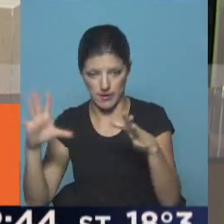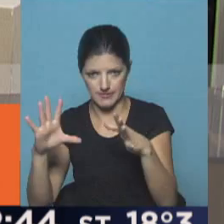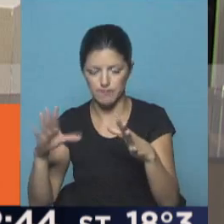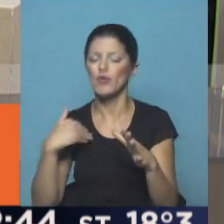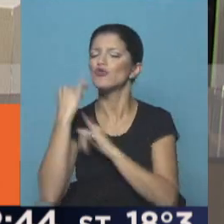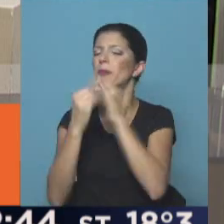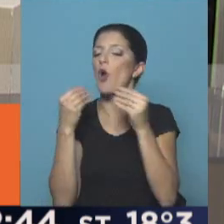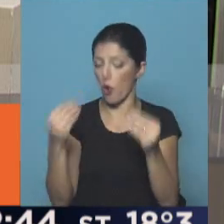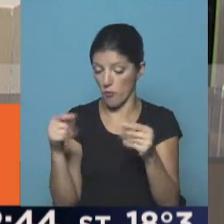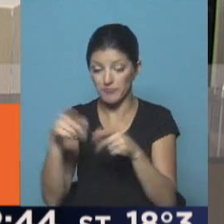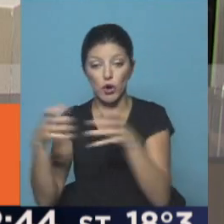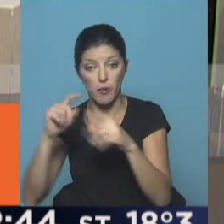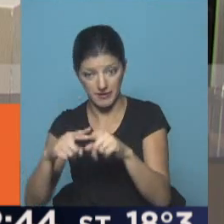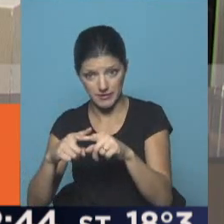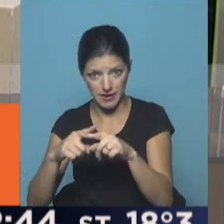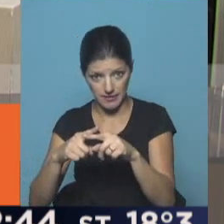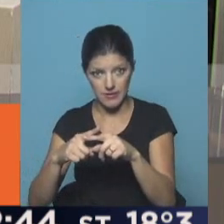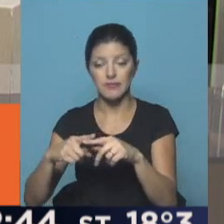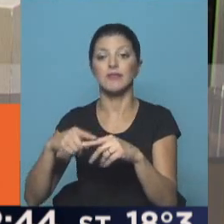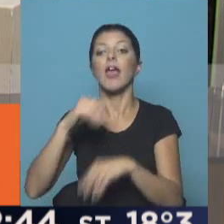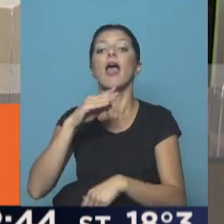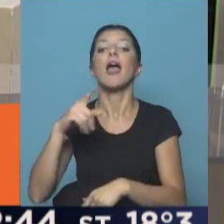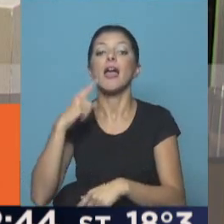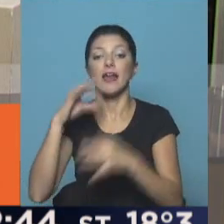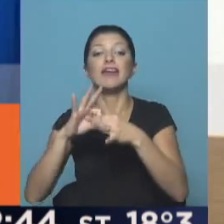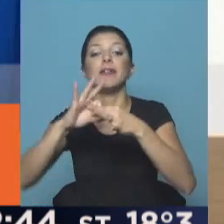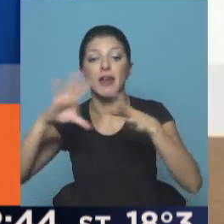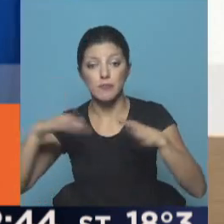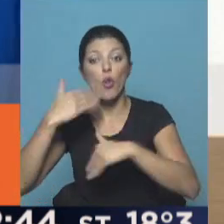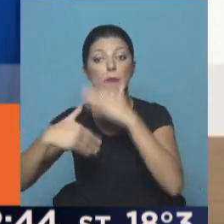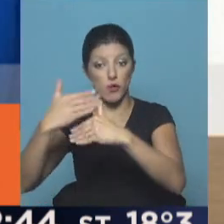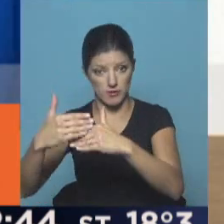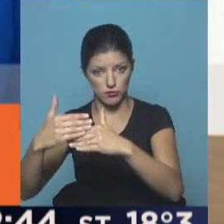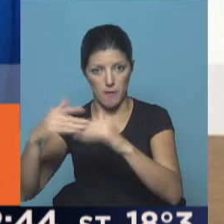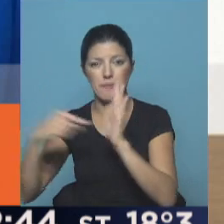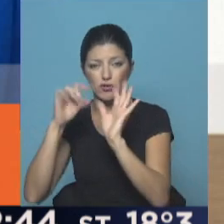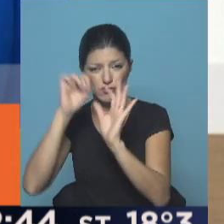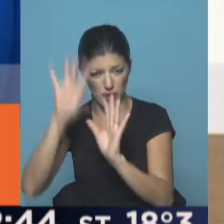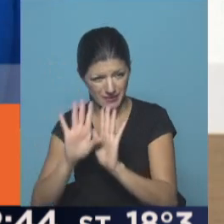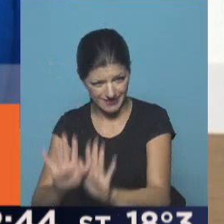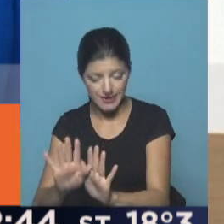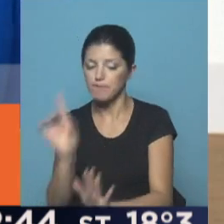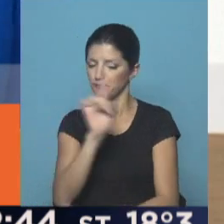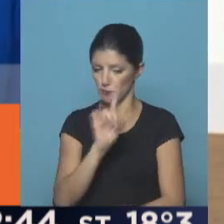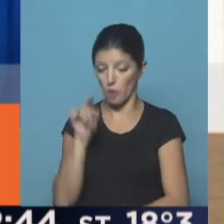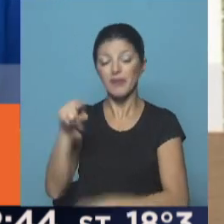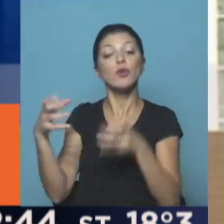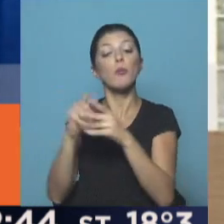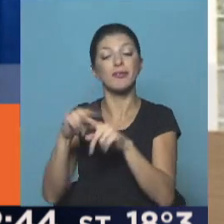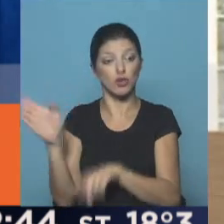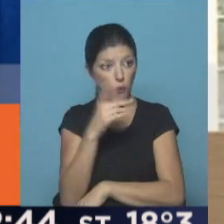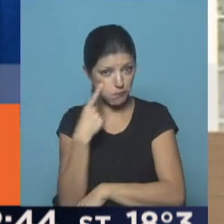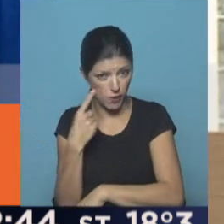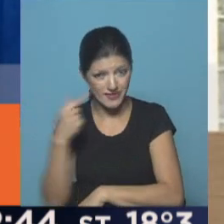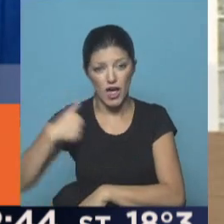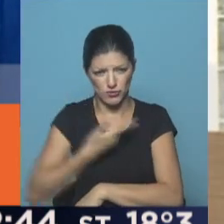socialdemocracia tiene un componente que es el liberalismo progresista, pero no es solo liberalismo progresista. La socialdemocracia que nosotros conocemos, pareciera como